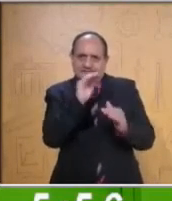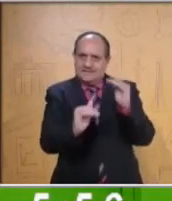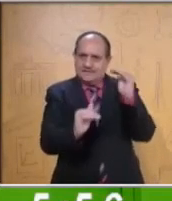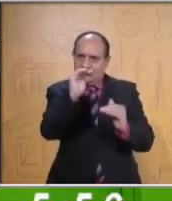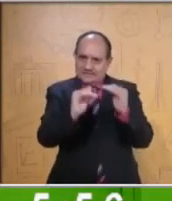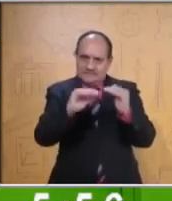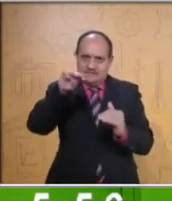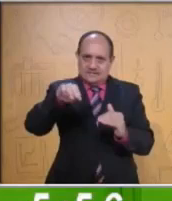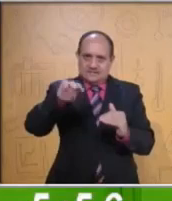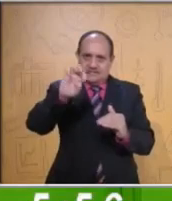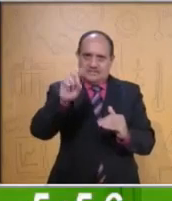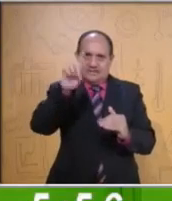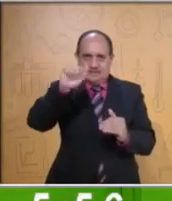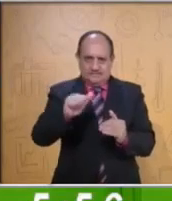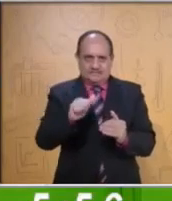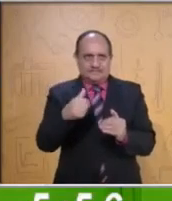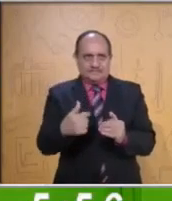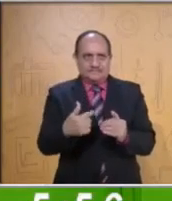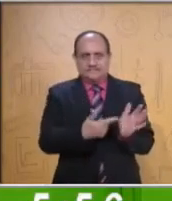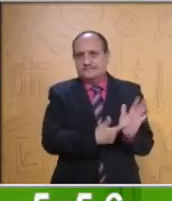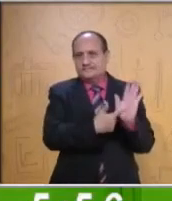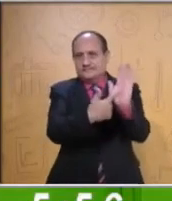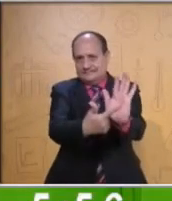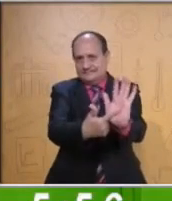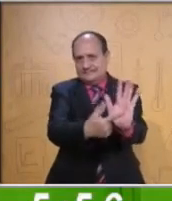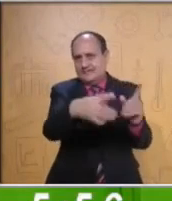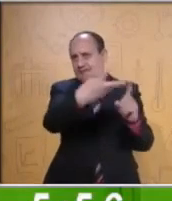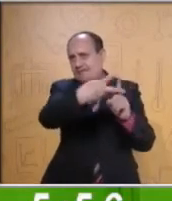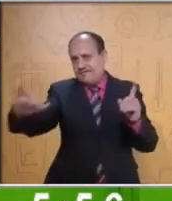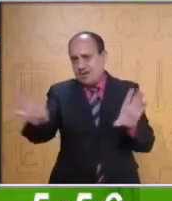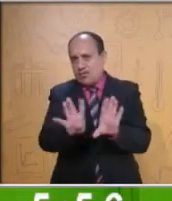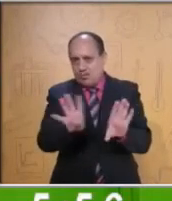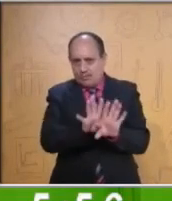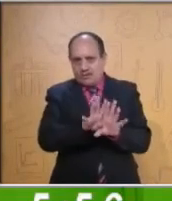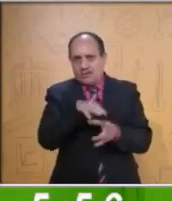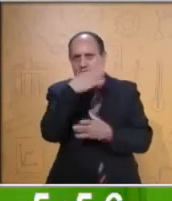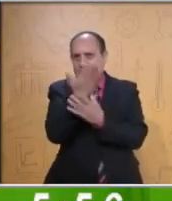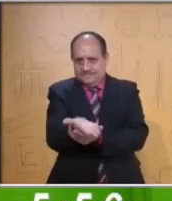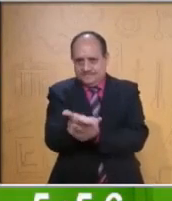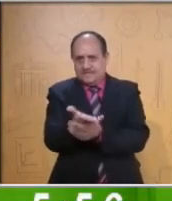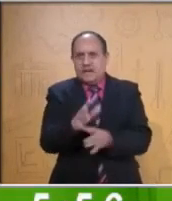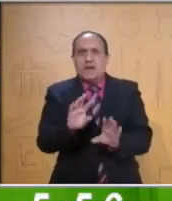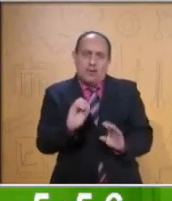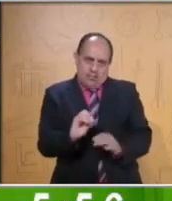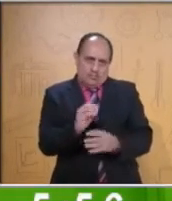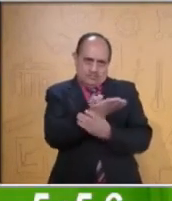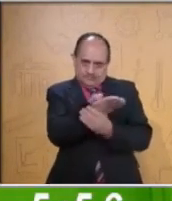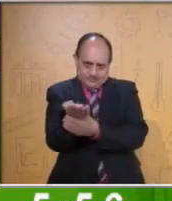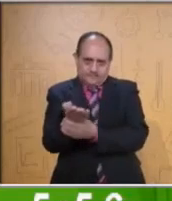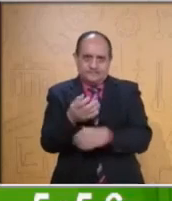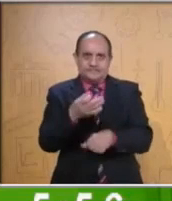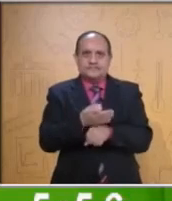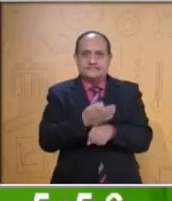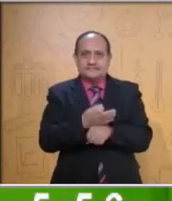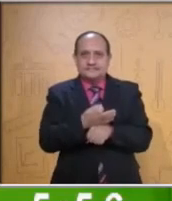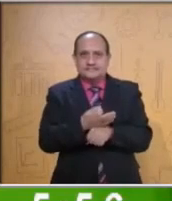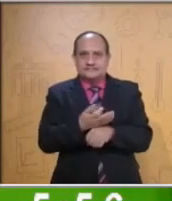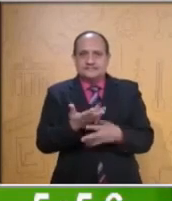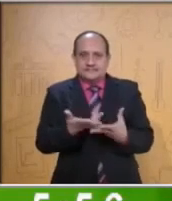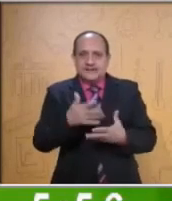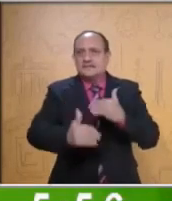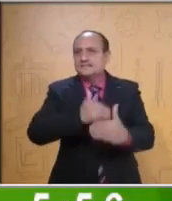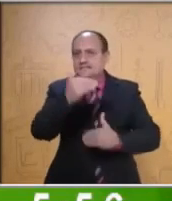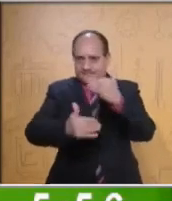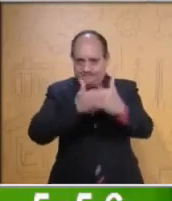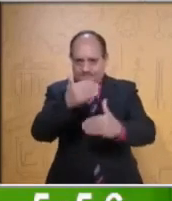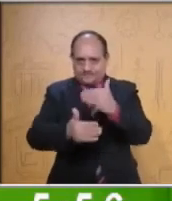Nos quedamos con esta parte que es la fórmula. Yo les había solicitado o les voy a solicitar que vayamos